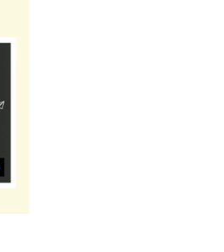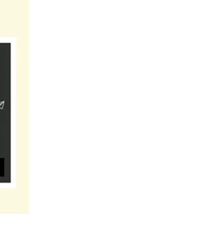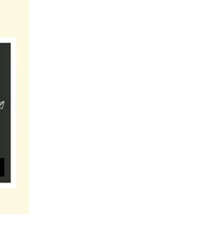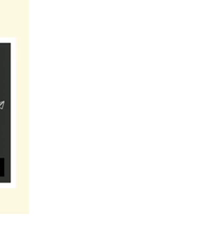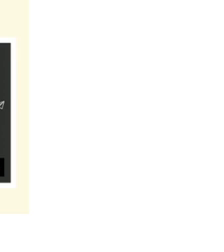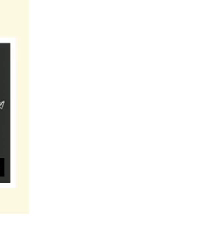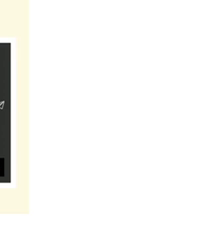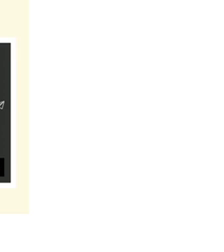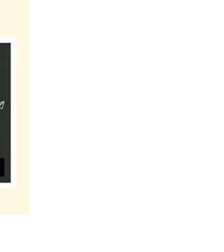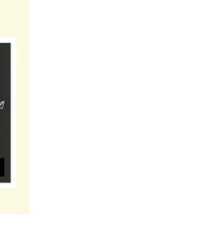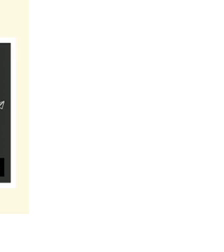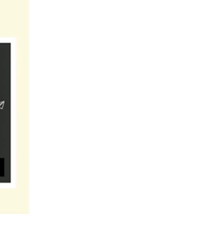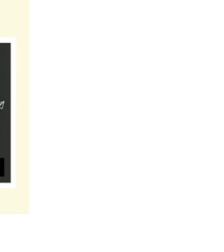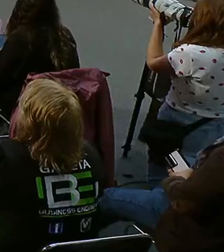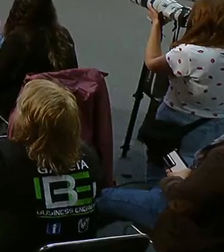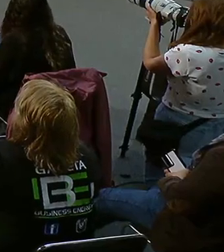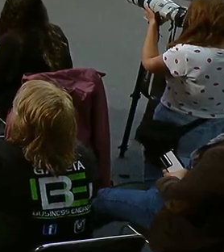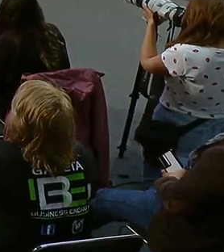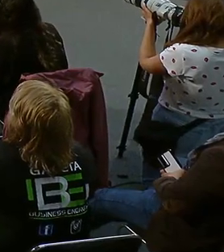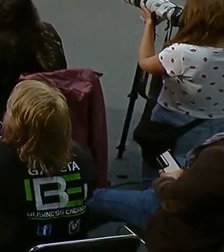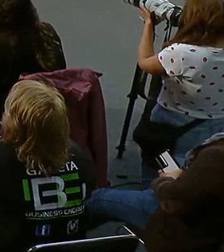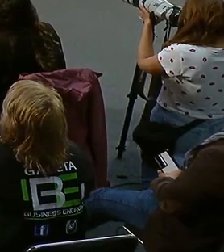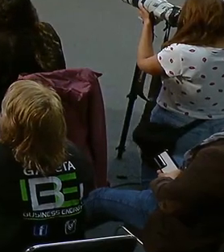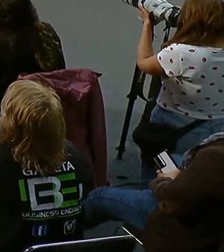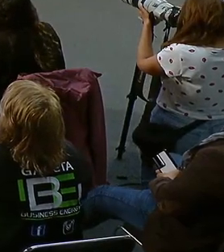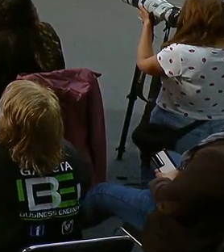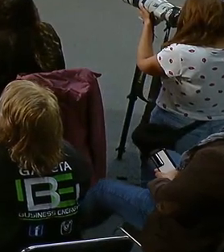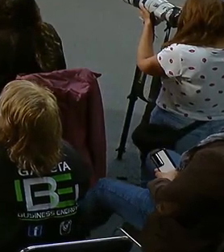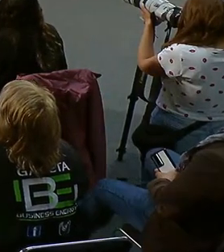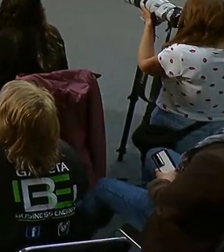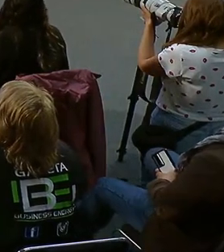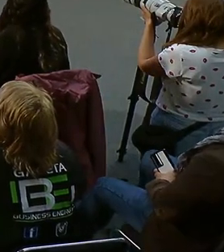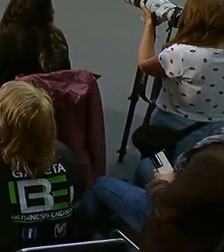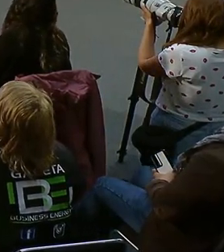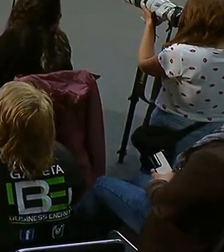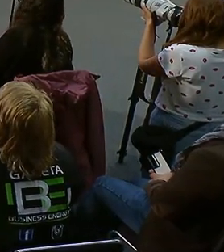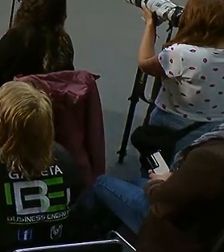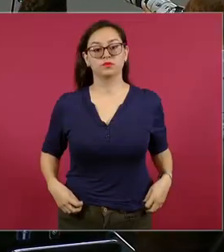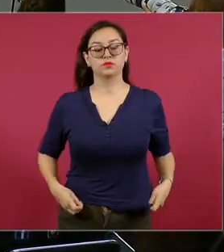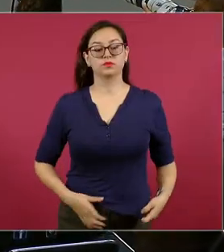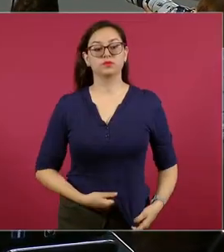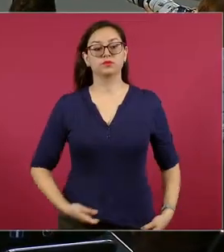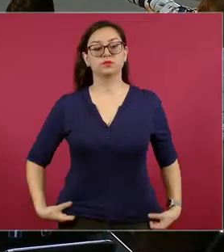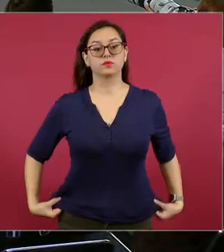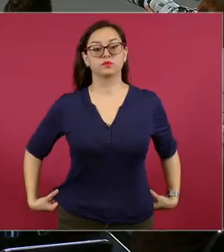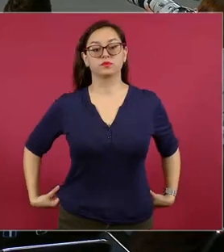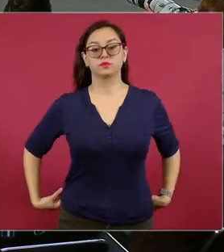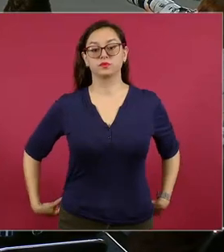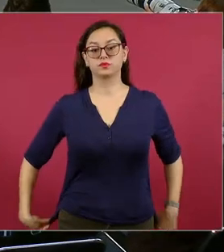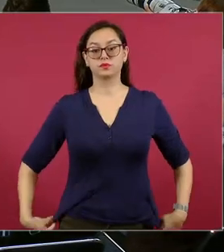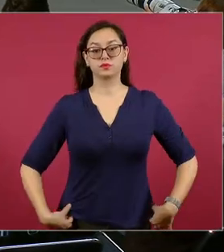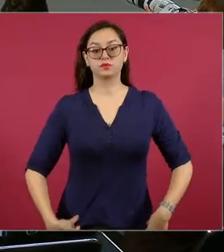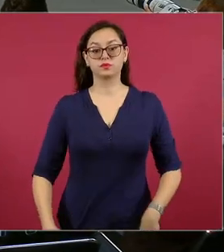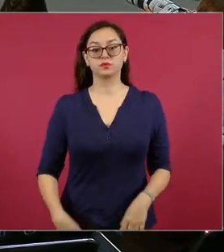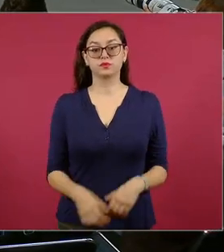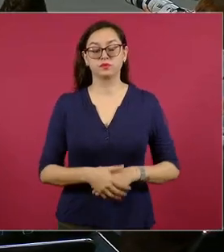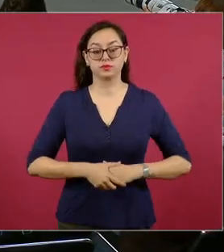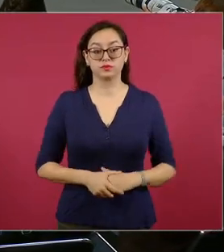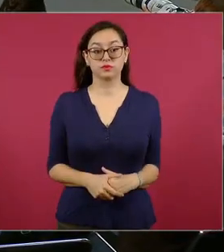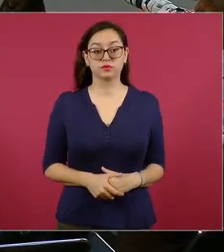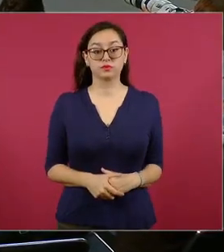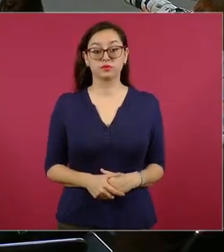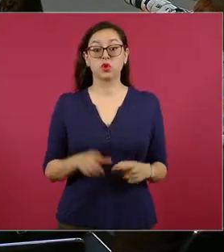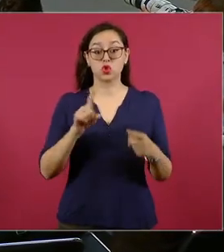cuánto tiene Banorte, Santander? 42 mil, Santander 29 mil. O sea, los dos tienen 29 más 87, ¿no?